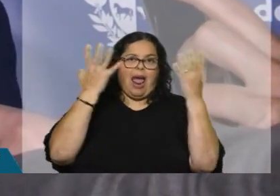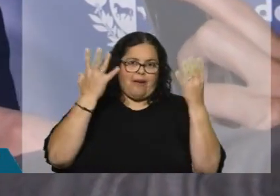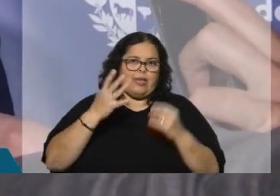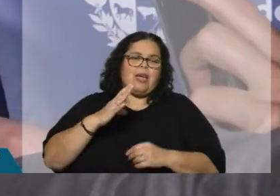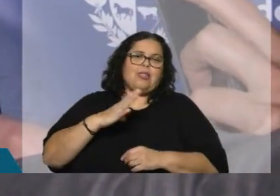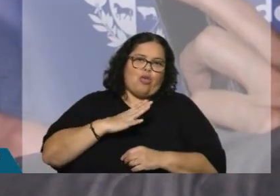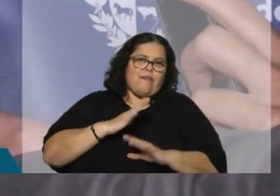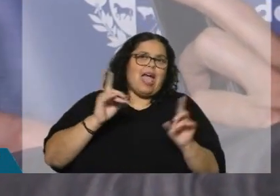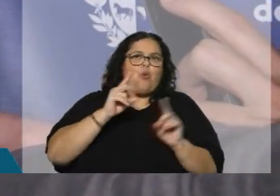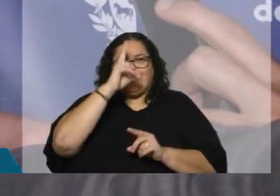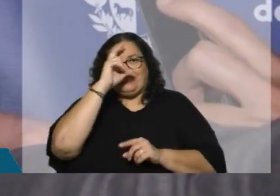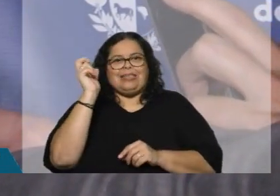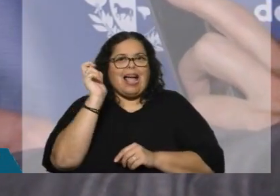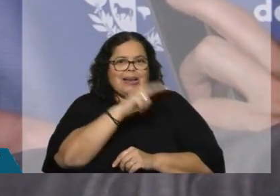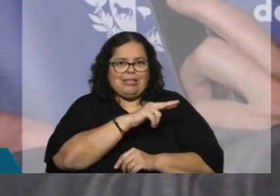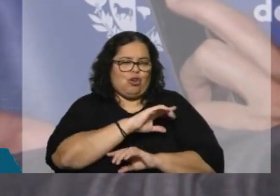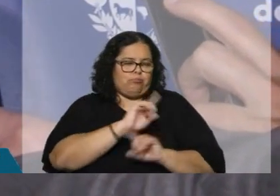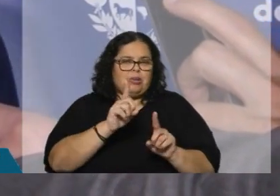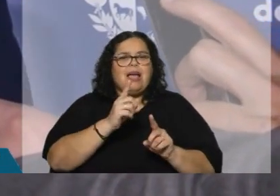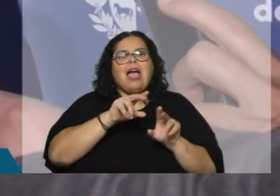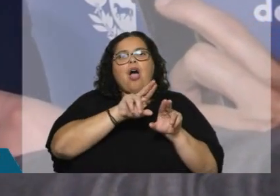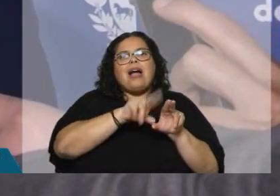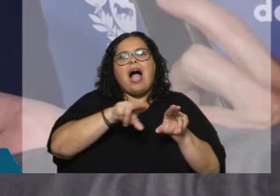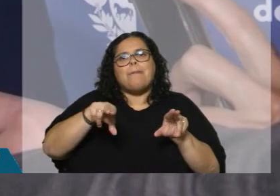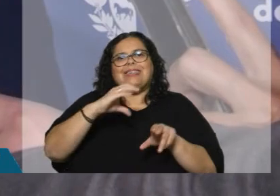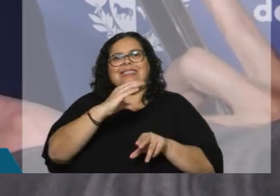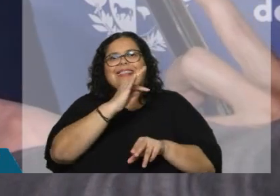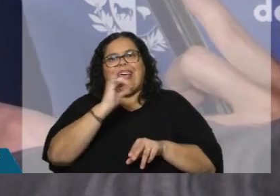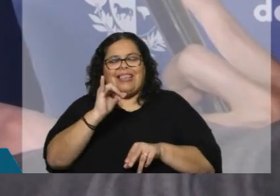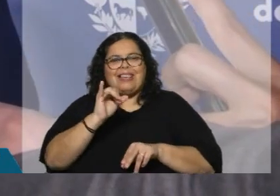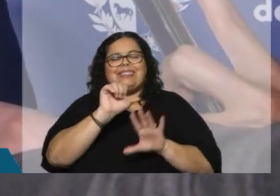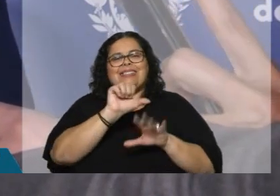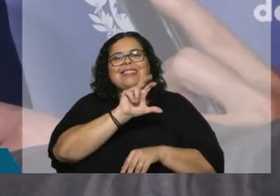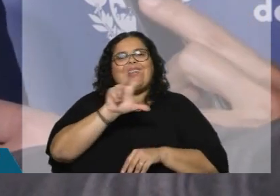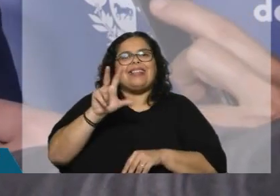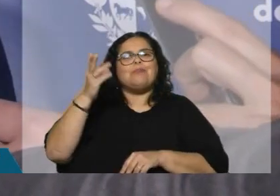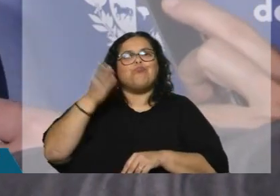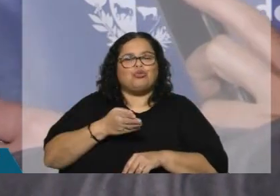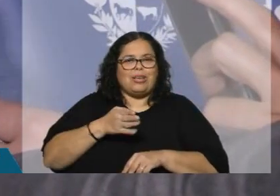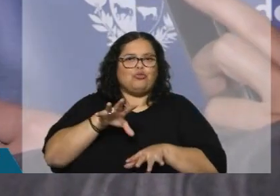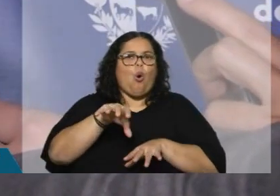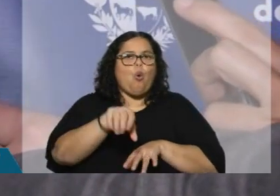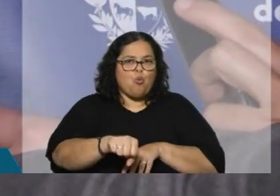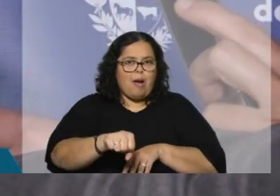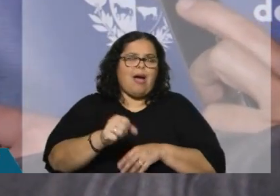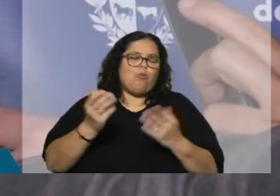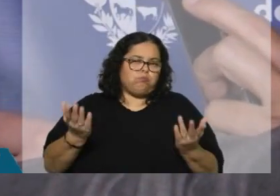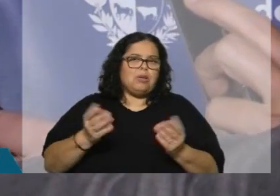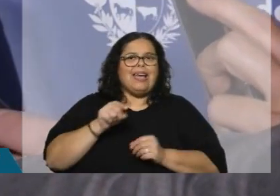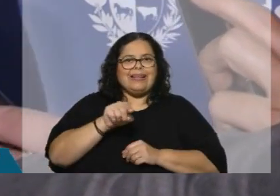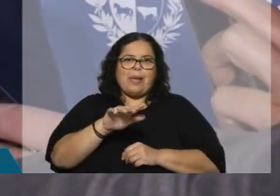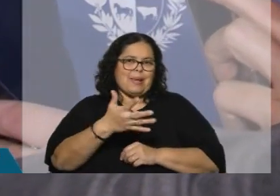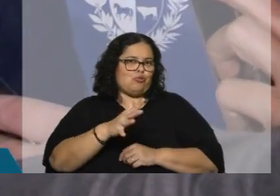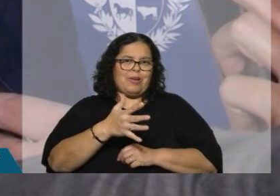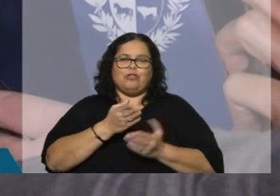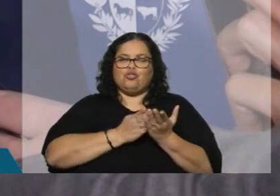la internación en CTI. Tenemos una ocupación de camas de CTI del 63%, con lo cual históricamente es el porcentaje